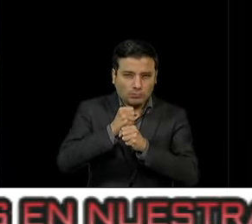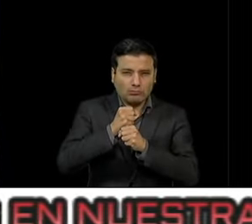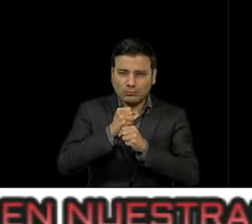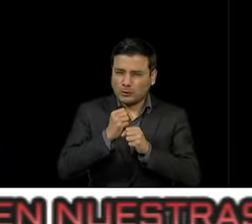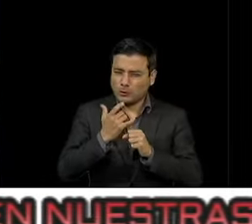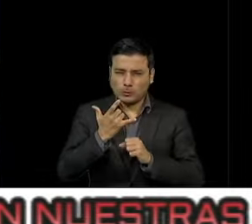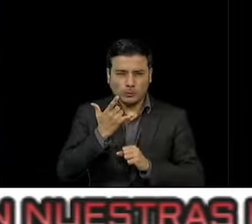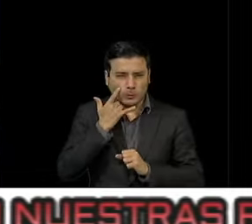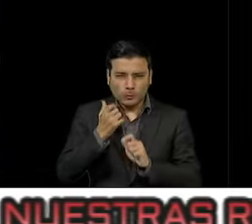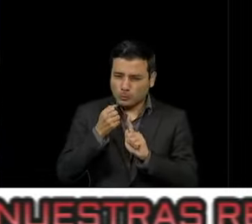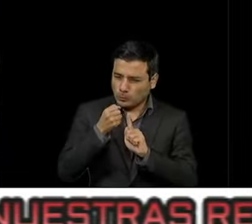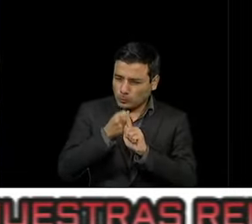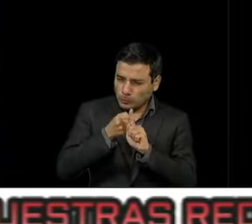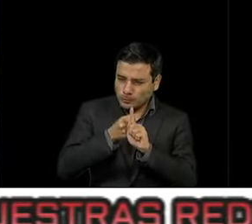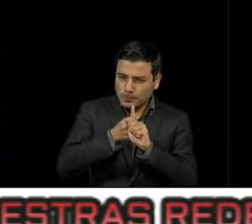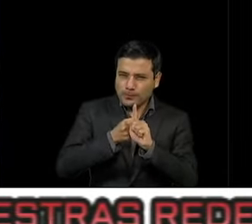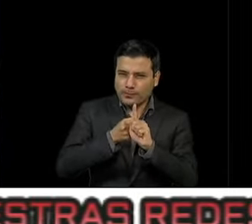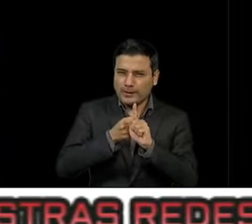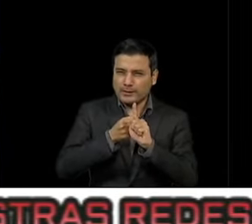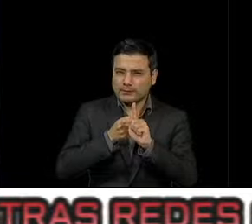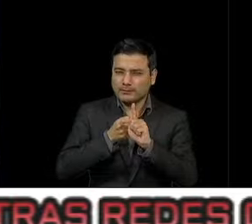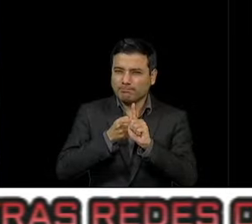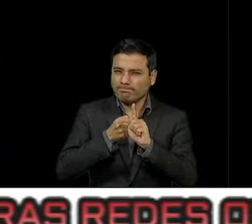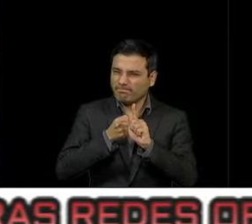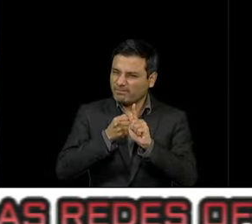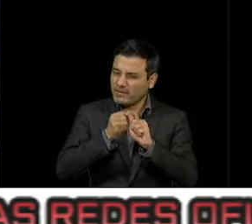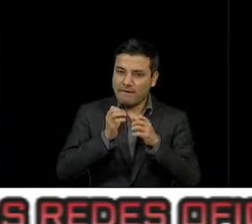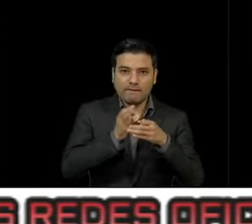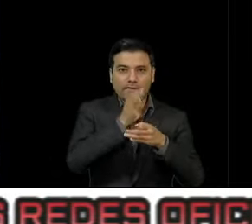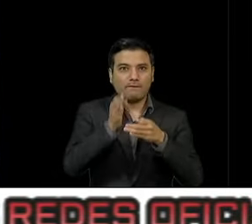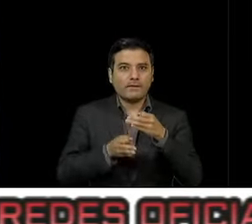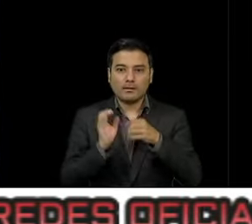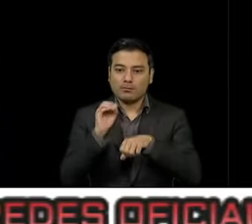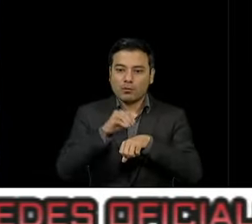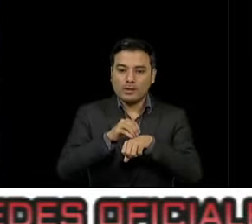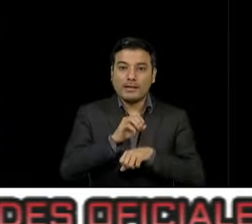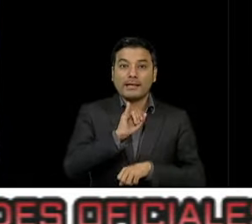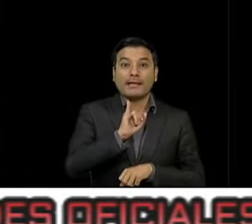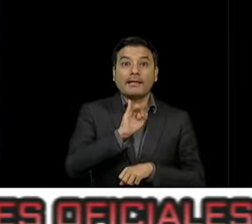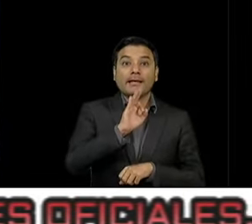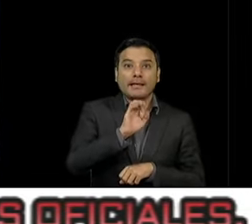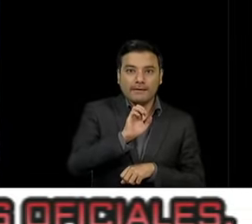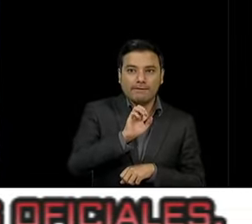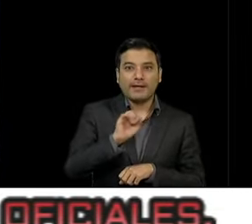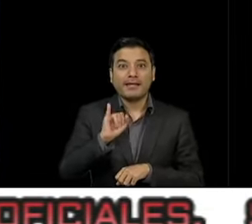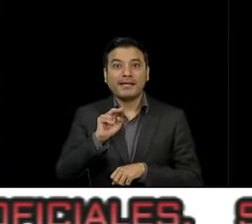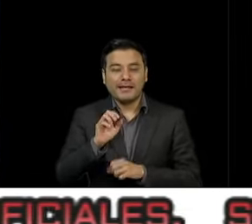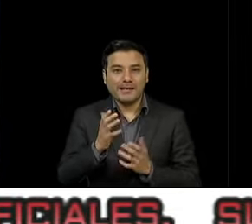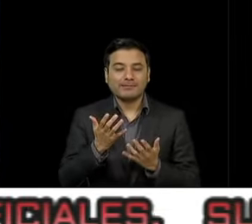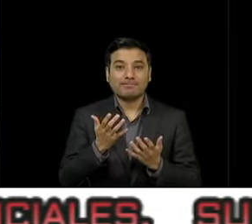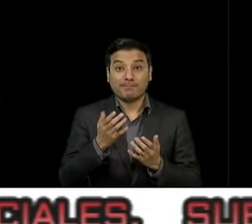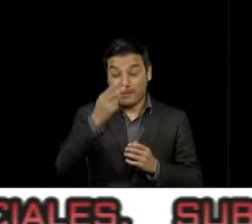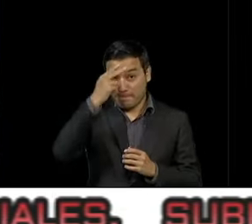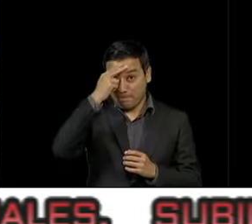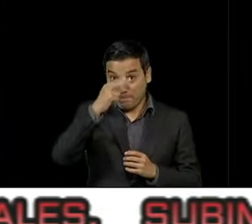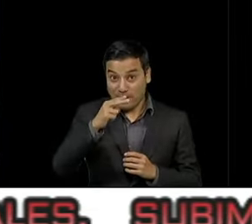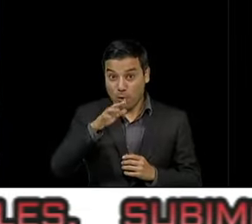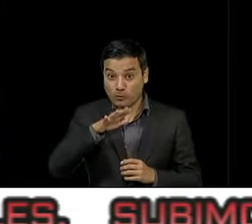Nacional Electoral, antes Instituto Federal Electoral, que nos ha llevado a México a tener una